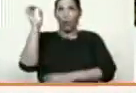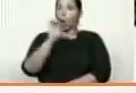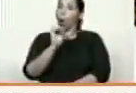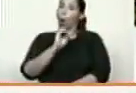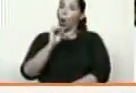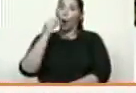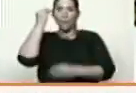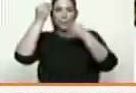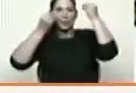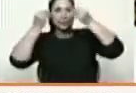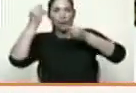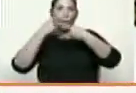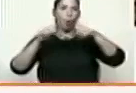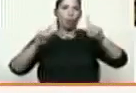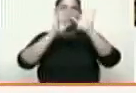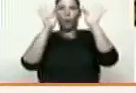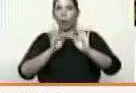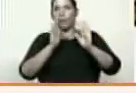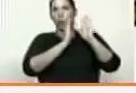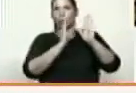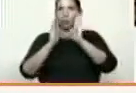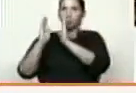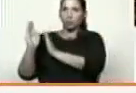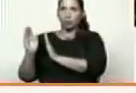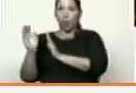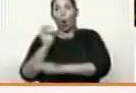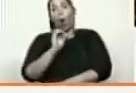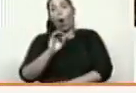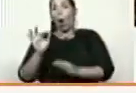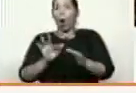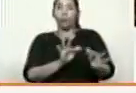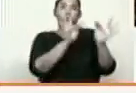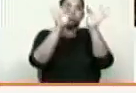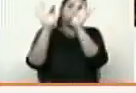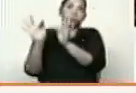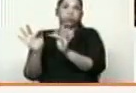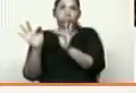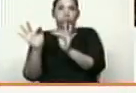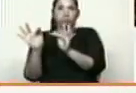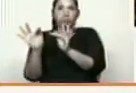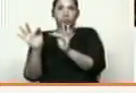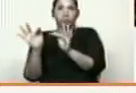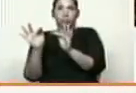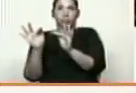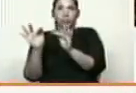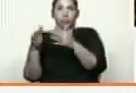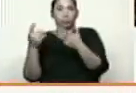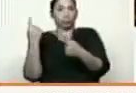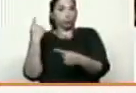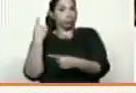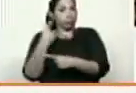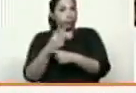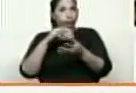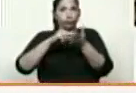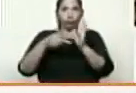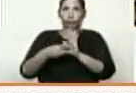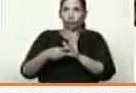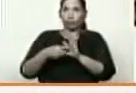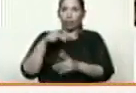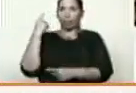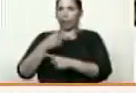de organización o simplemente transferimos esas competencias? Es decir, viene un